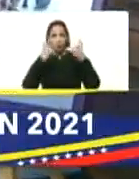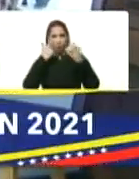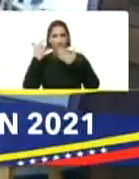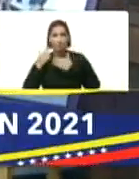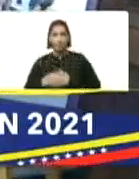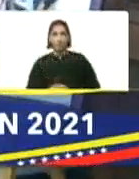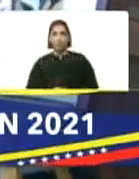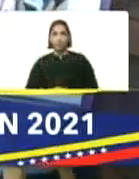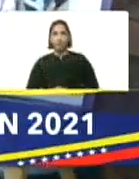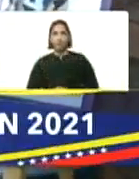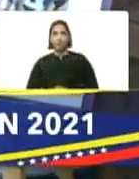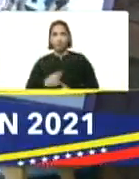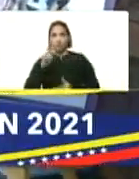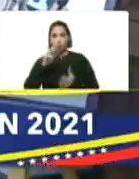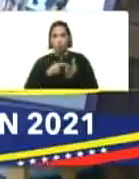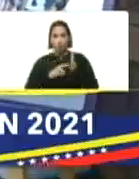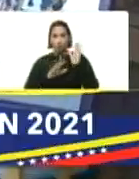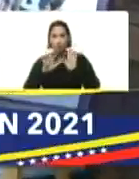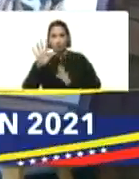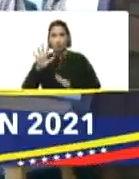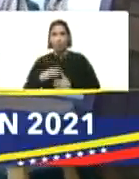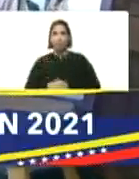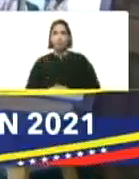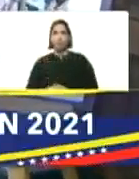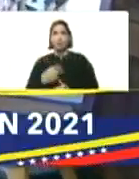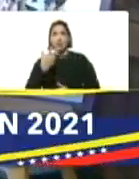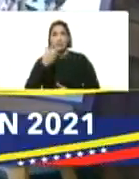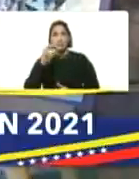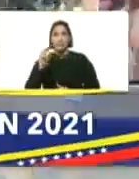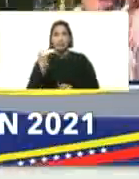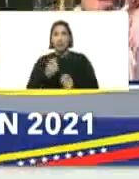en 2015. El 30 de agosto,